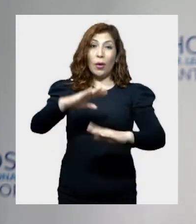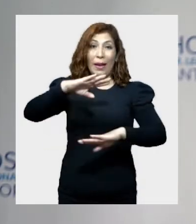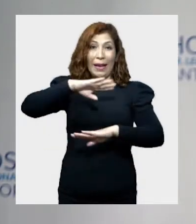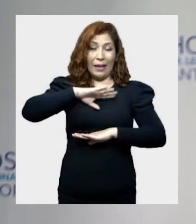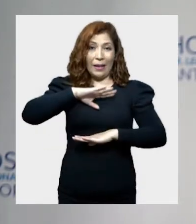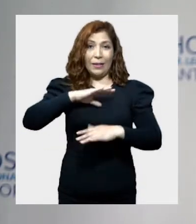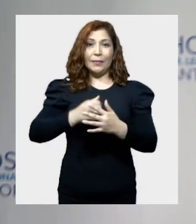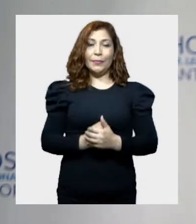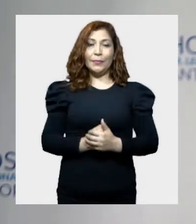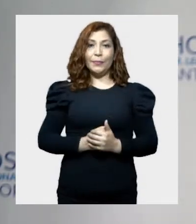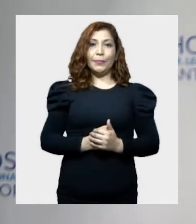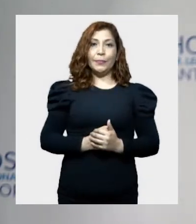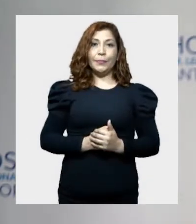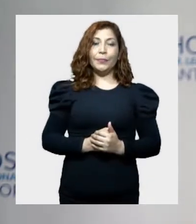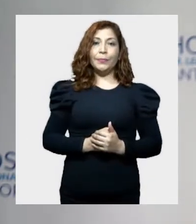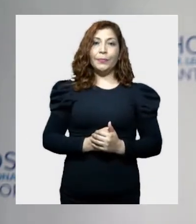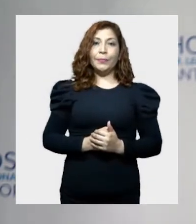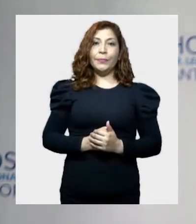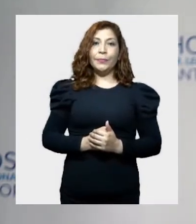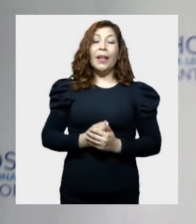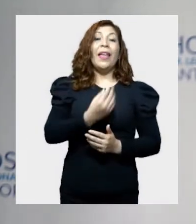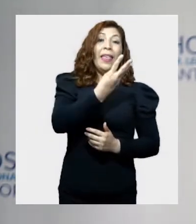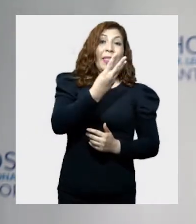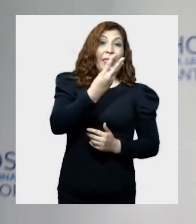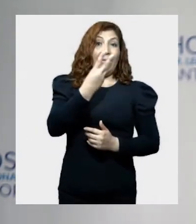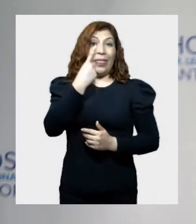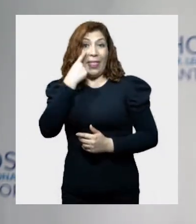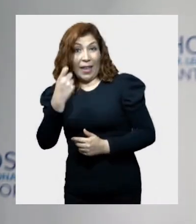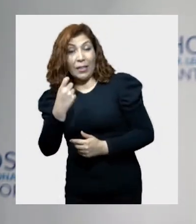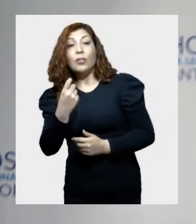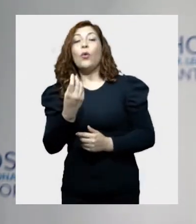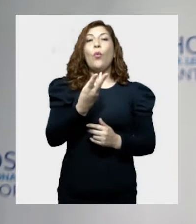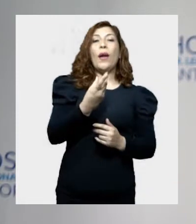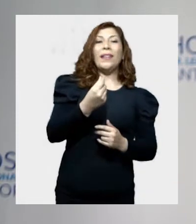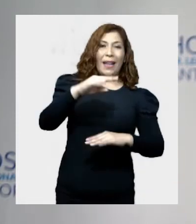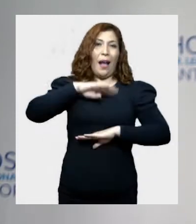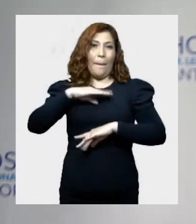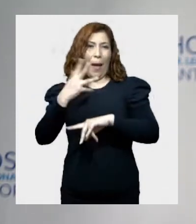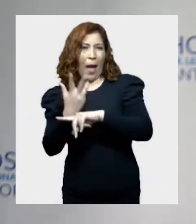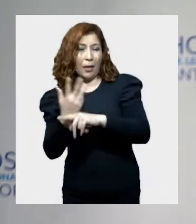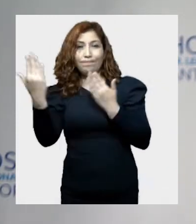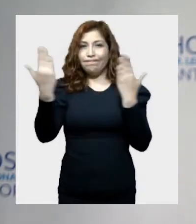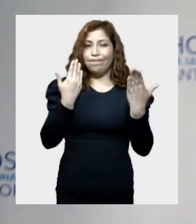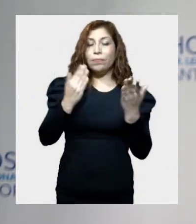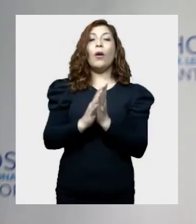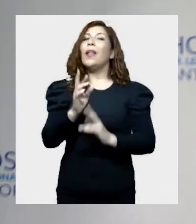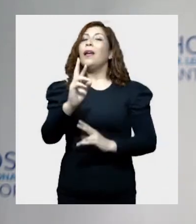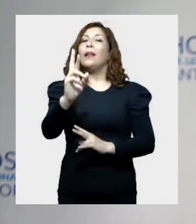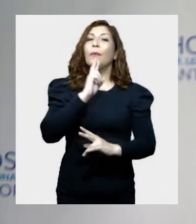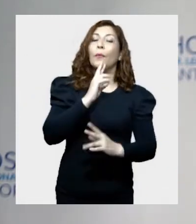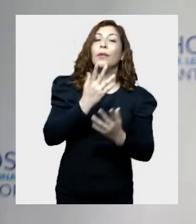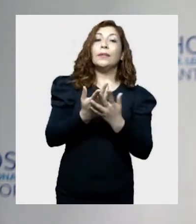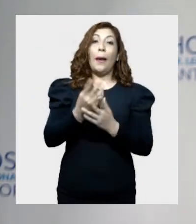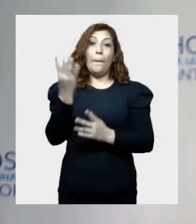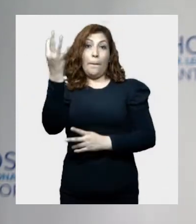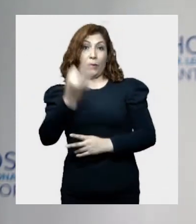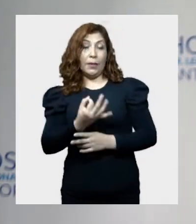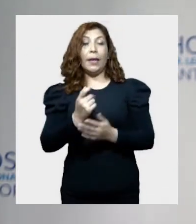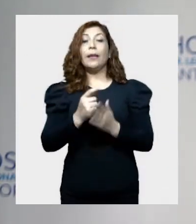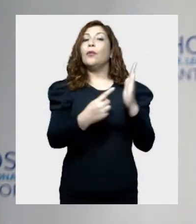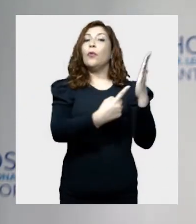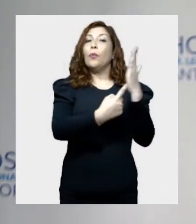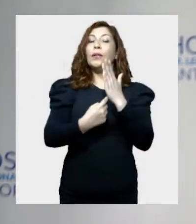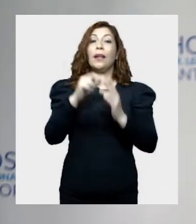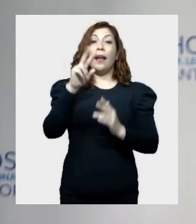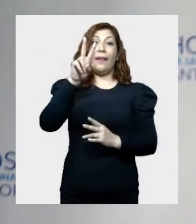camas, medida en días versus los días de cama disponible. El resultado expresado en porcentaje nos muestra